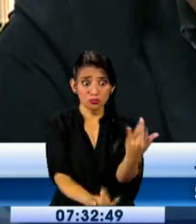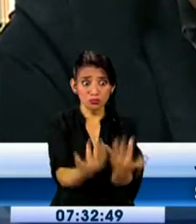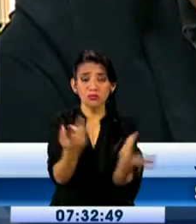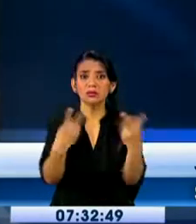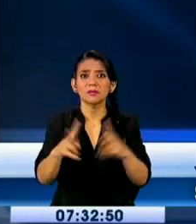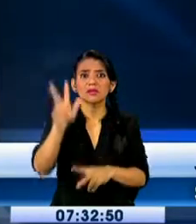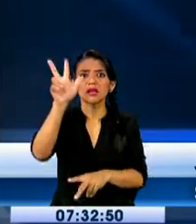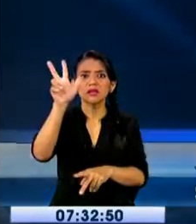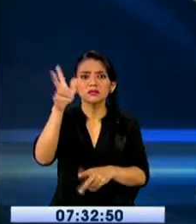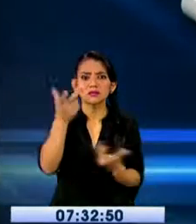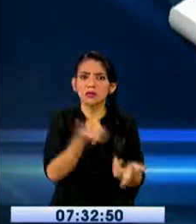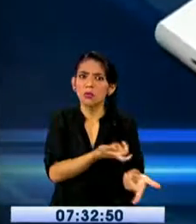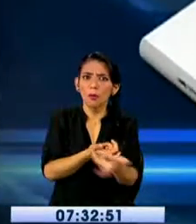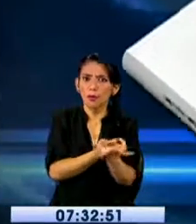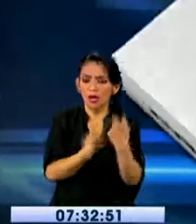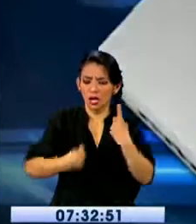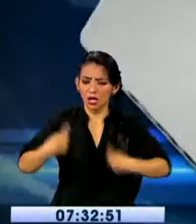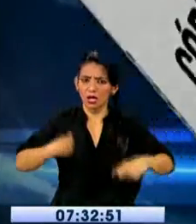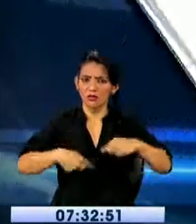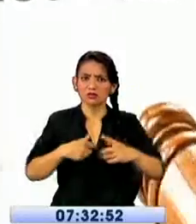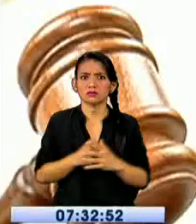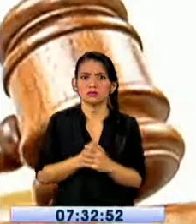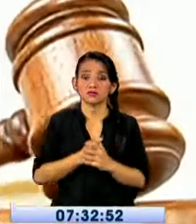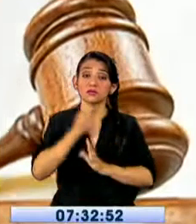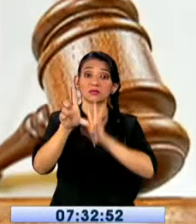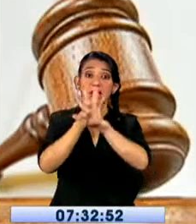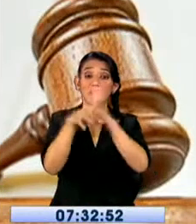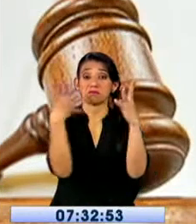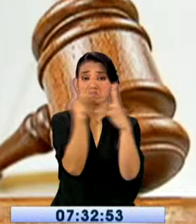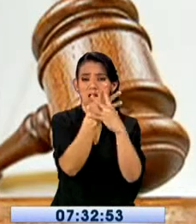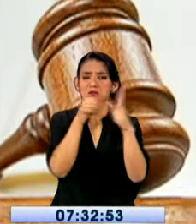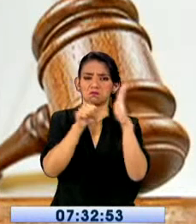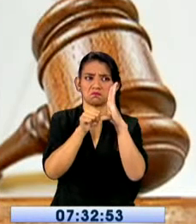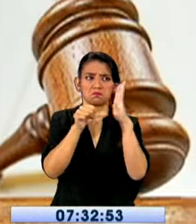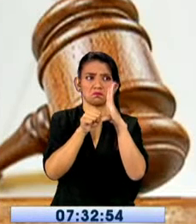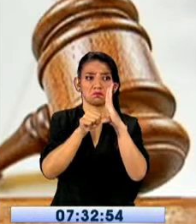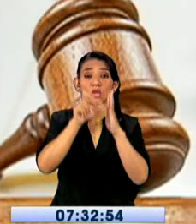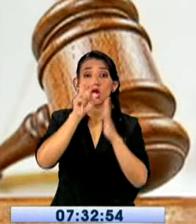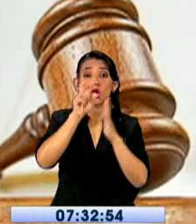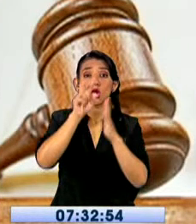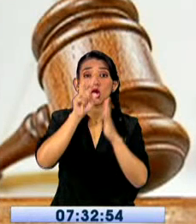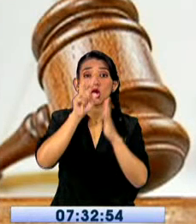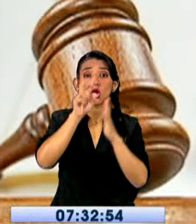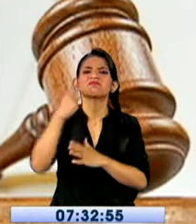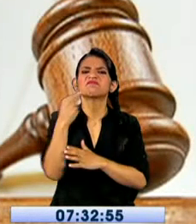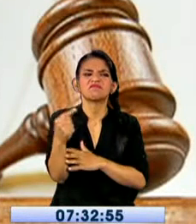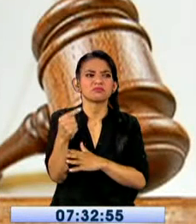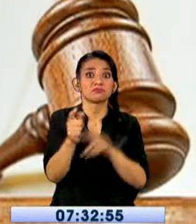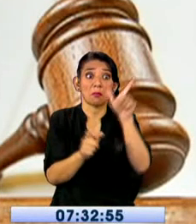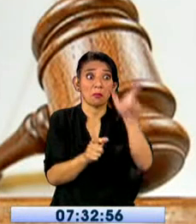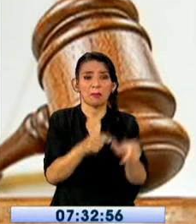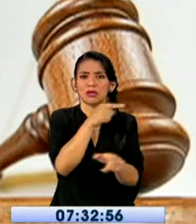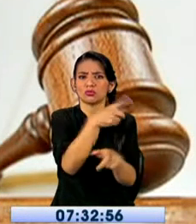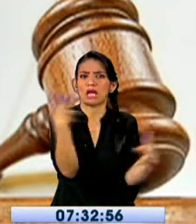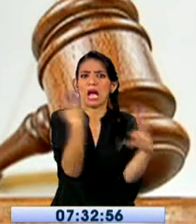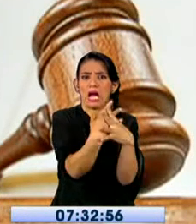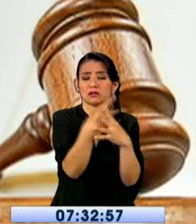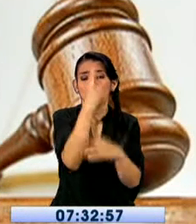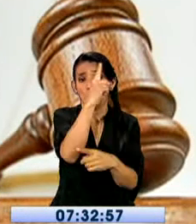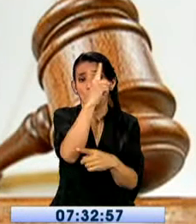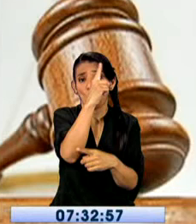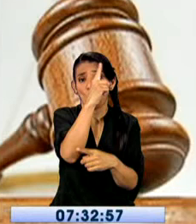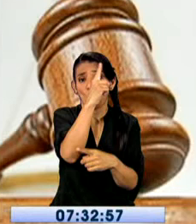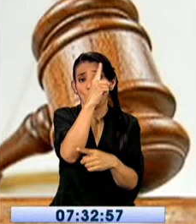bomberos heridos. En el artículo 246 del Código Orgánico Integral Penal, se sanciona con pena privativa de la libertad de